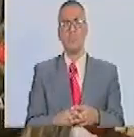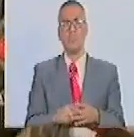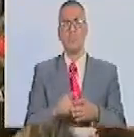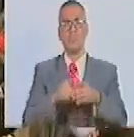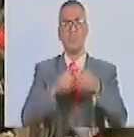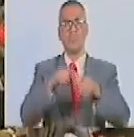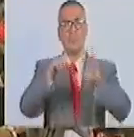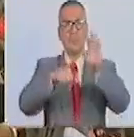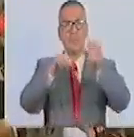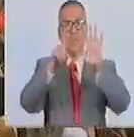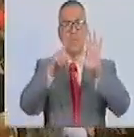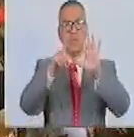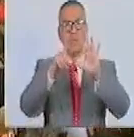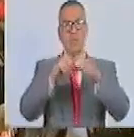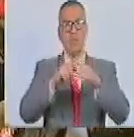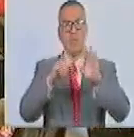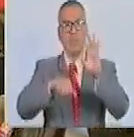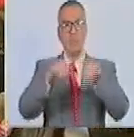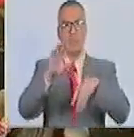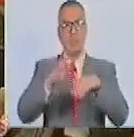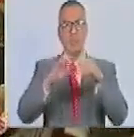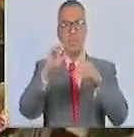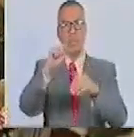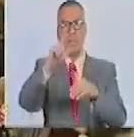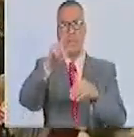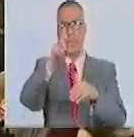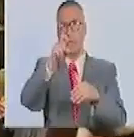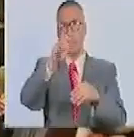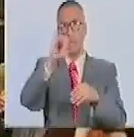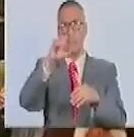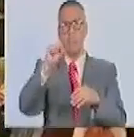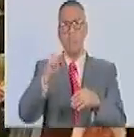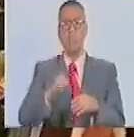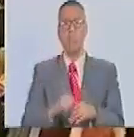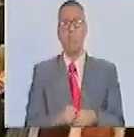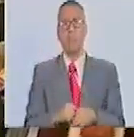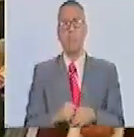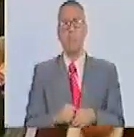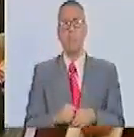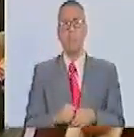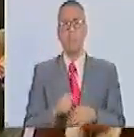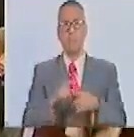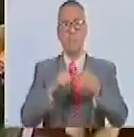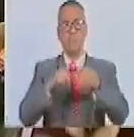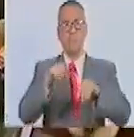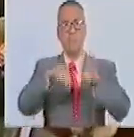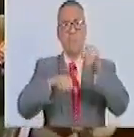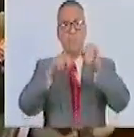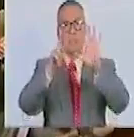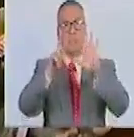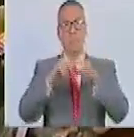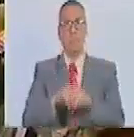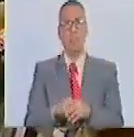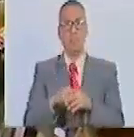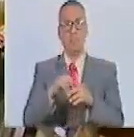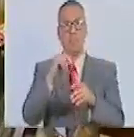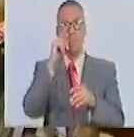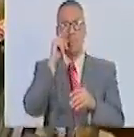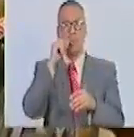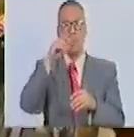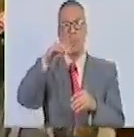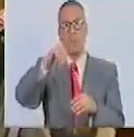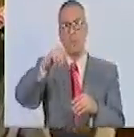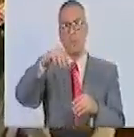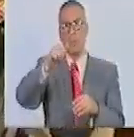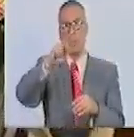Número 16, el ciudadano Alexis González González. Número 17, el ciudadano